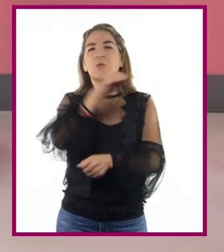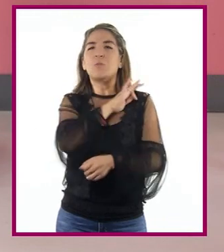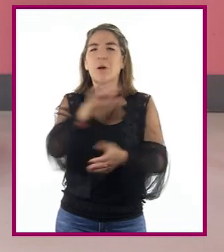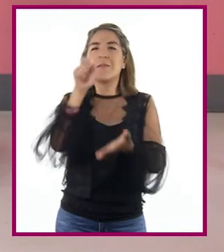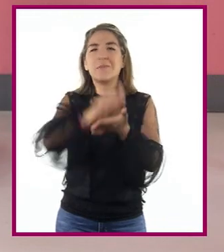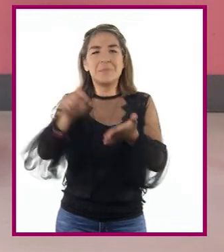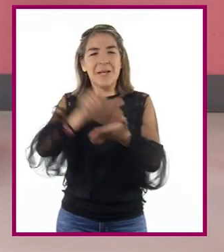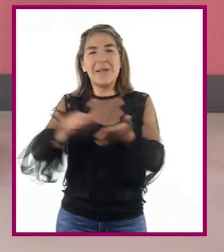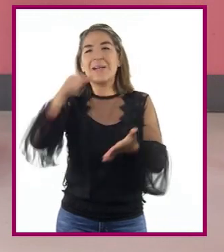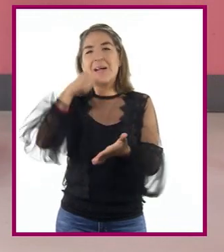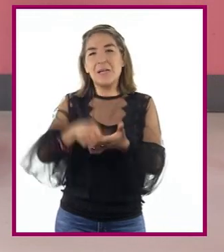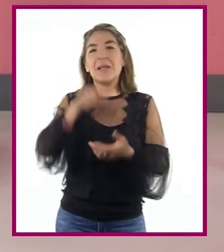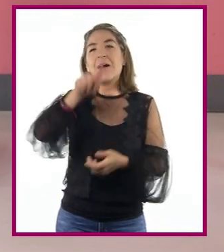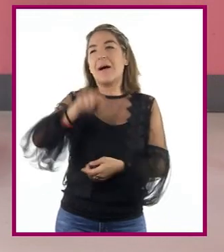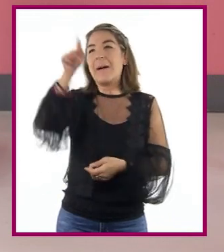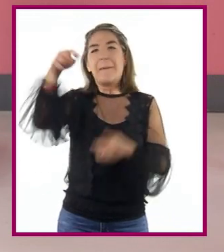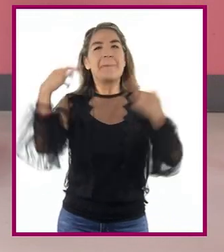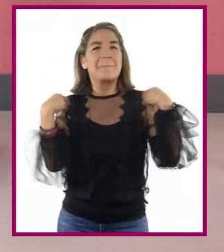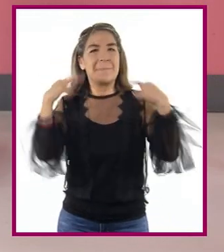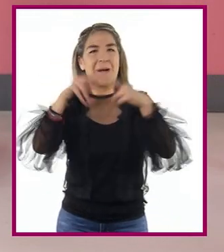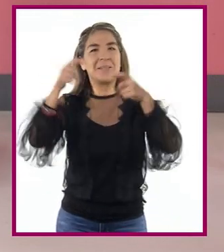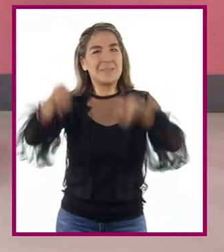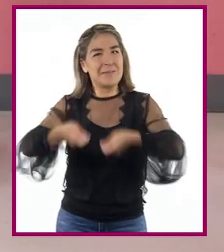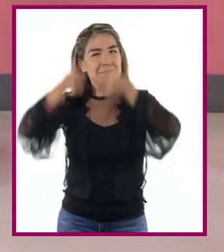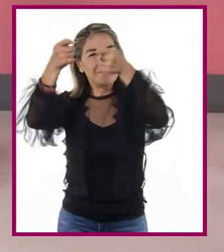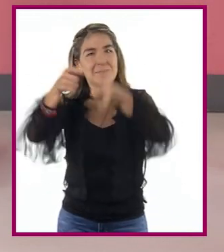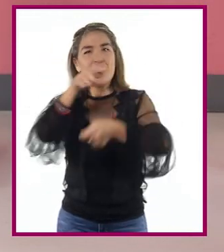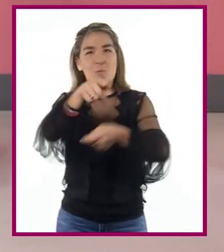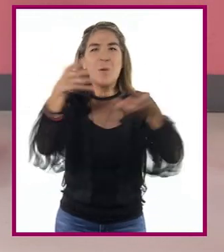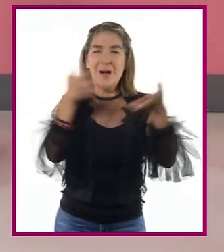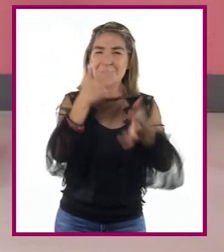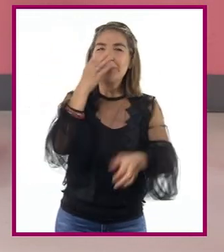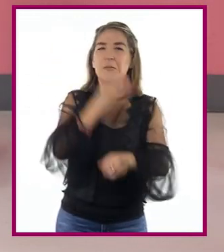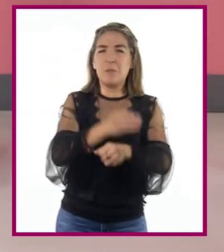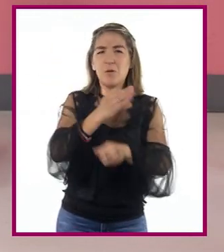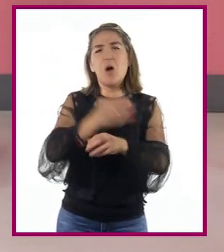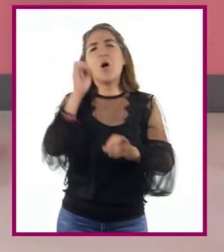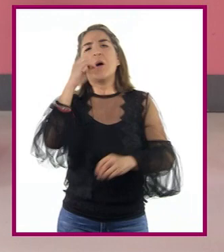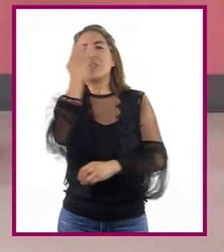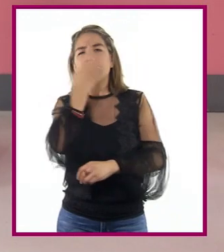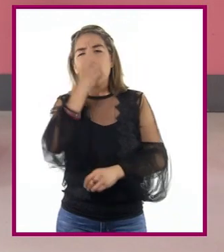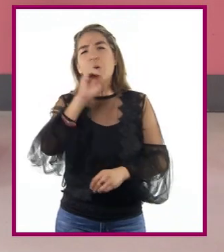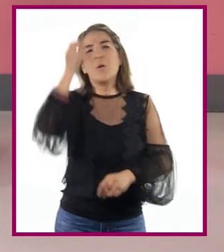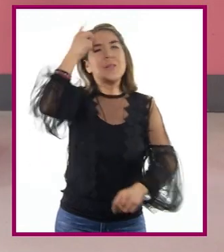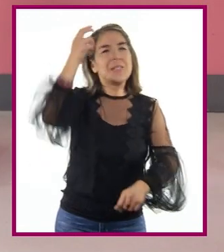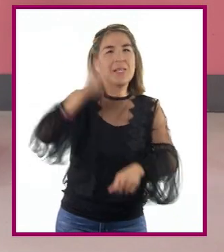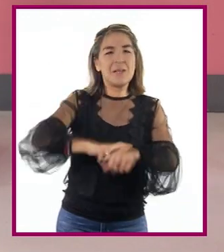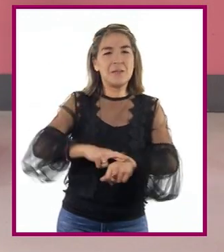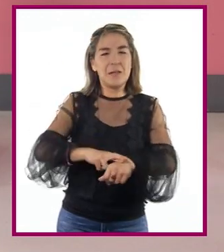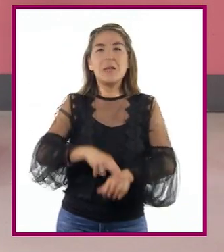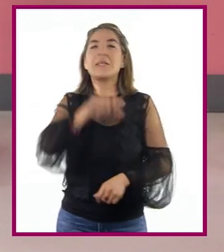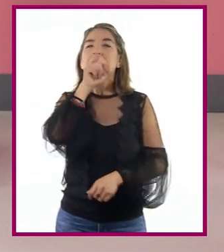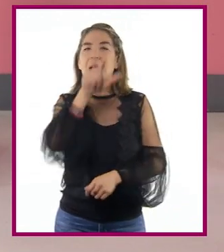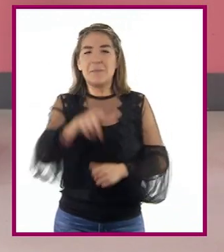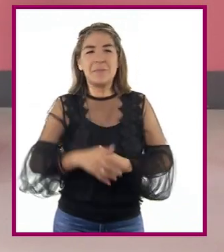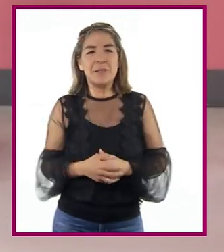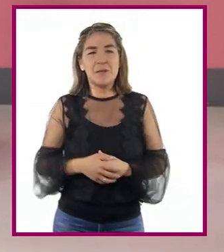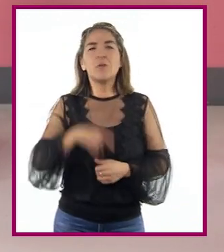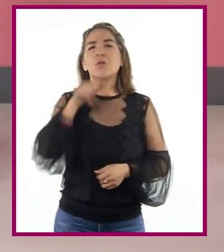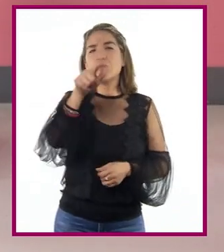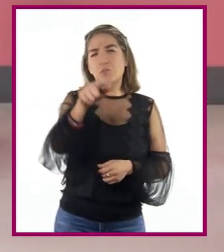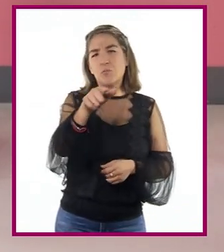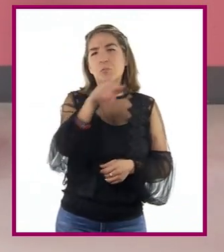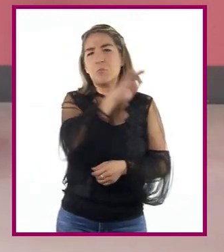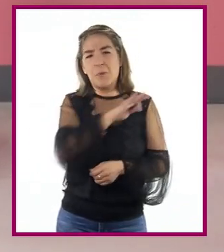una carta a sus profesoras y profesores, a su escuela o a sus directivos? Es más, ¿por qué